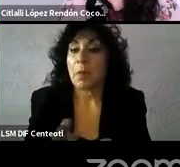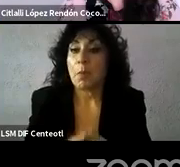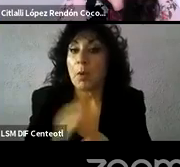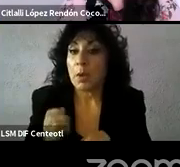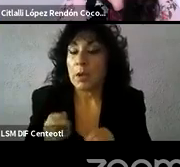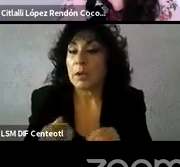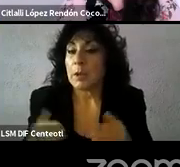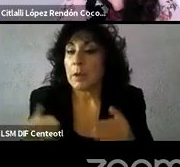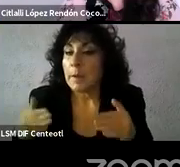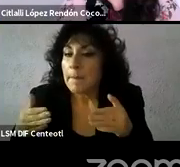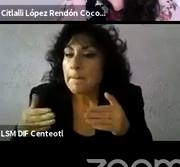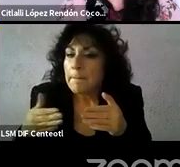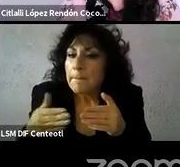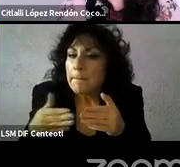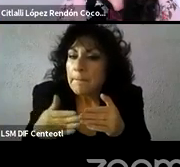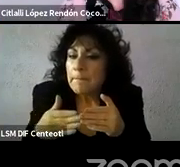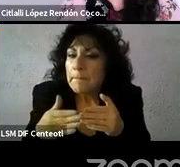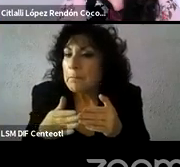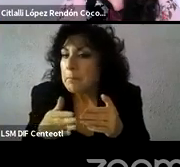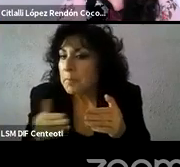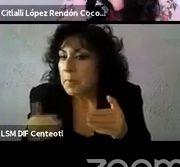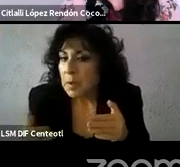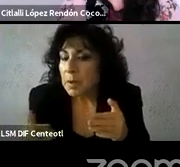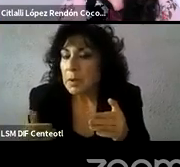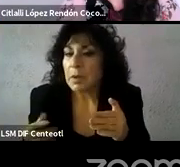brechas nos puede justo llevar